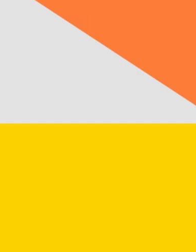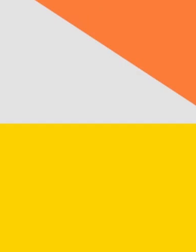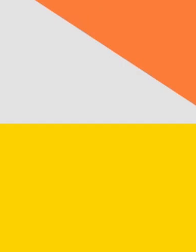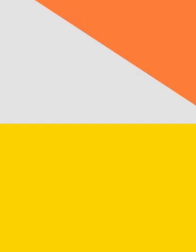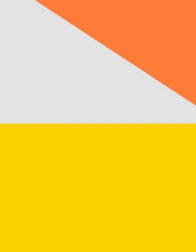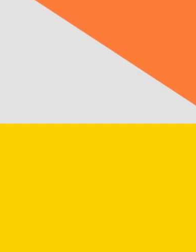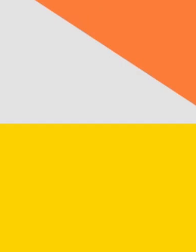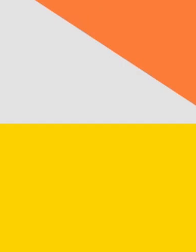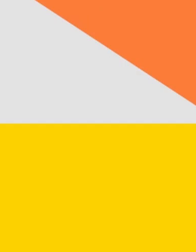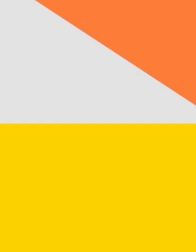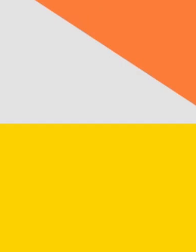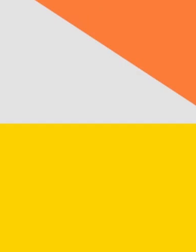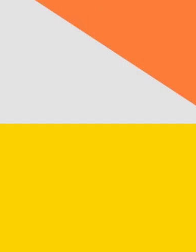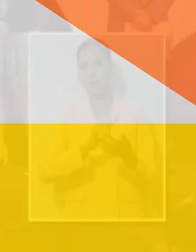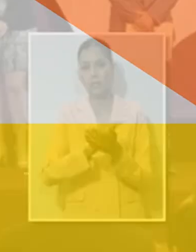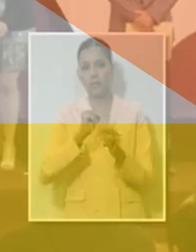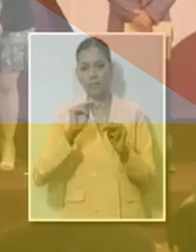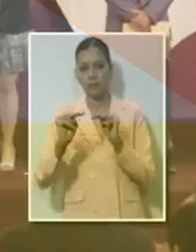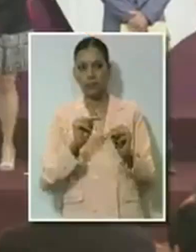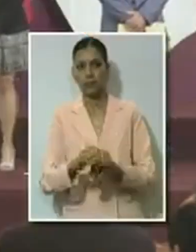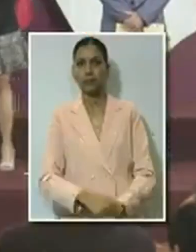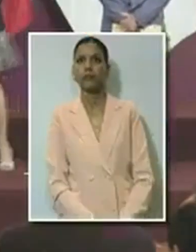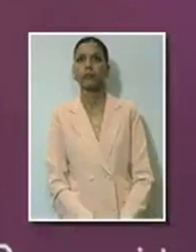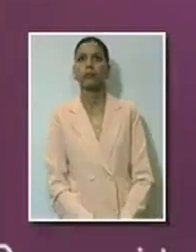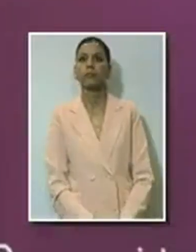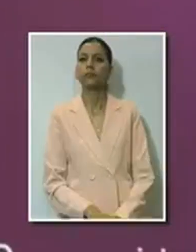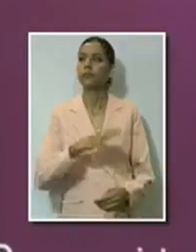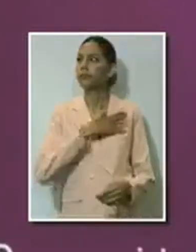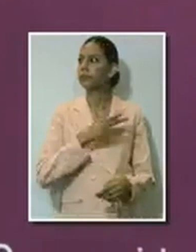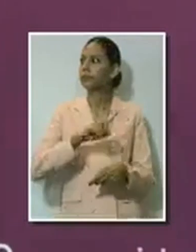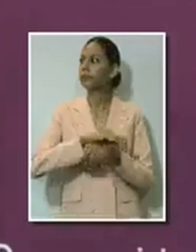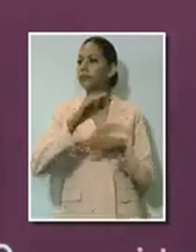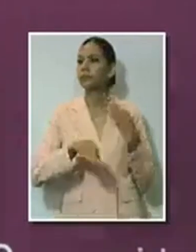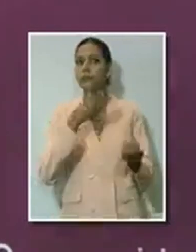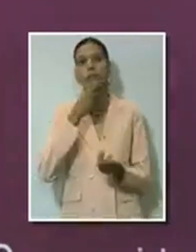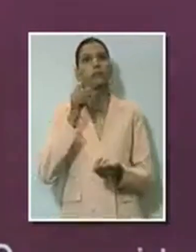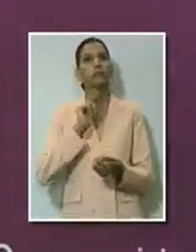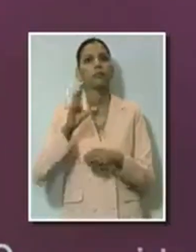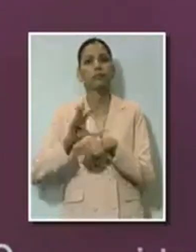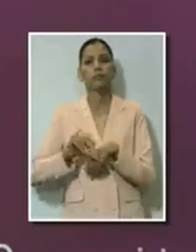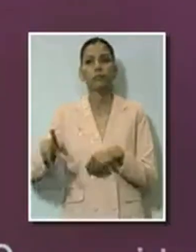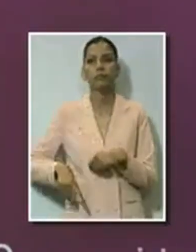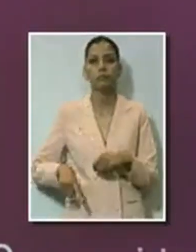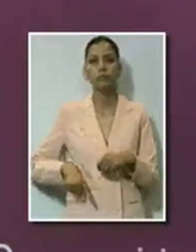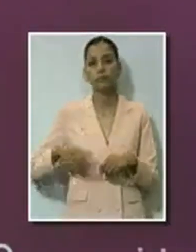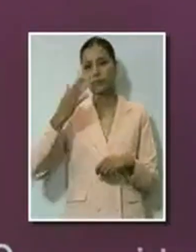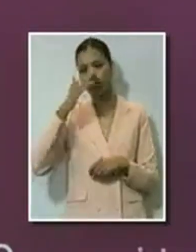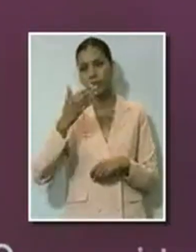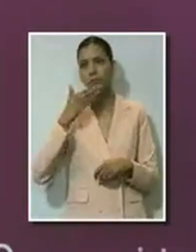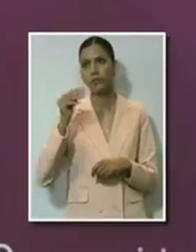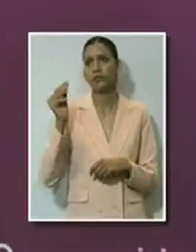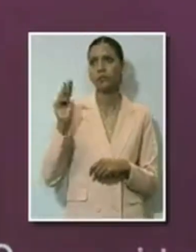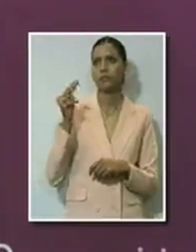respecto, la titular de la Secretaría de Desarrollo Urbano y Movilidad, SEDUM, Gladys Butanda Macías, explicó que esto permitirá tener